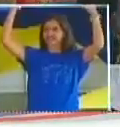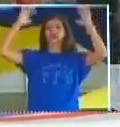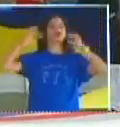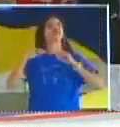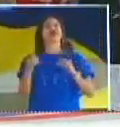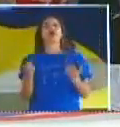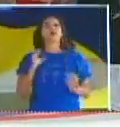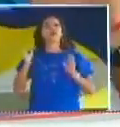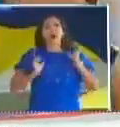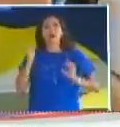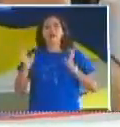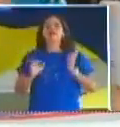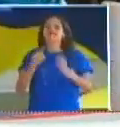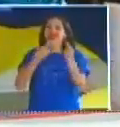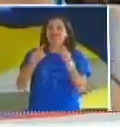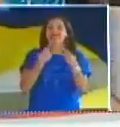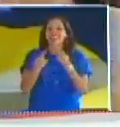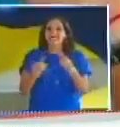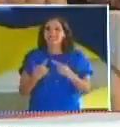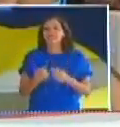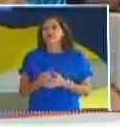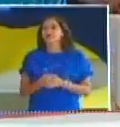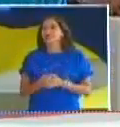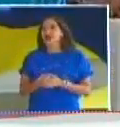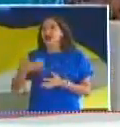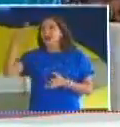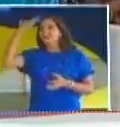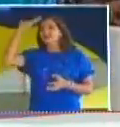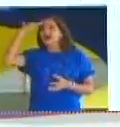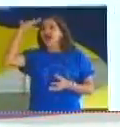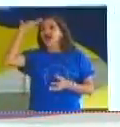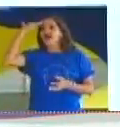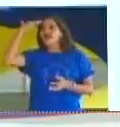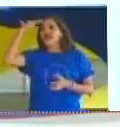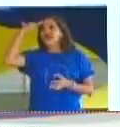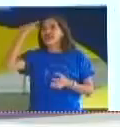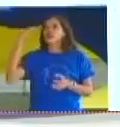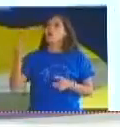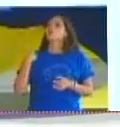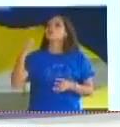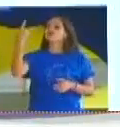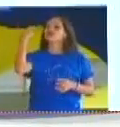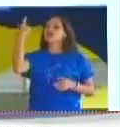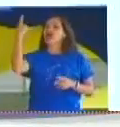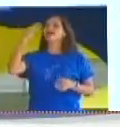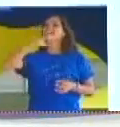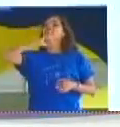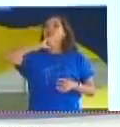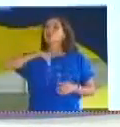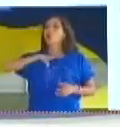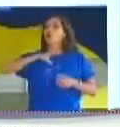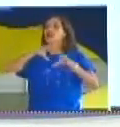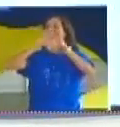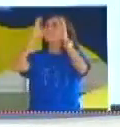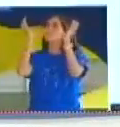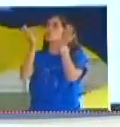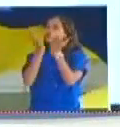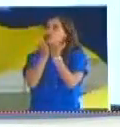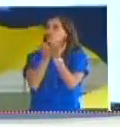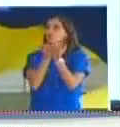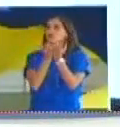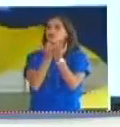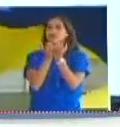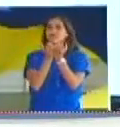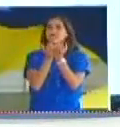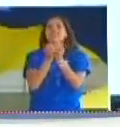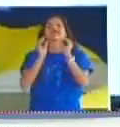Es muy emocionante, les digo, saber que por primera vez en la historia de la humanidad